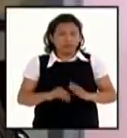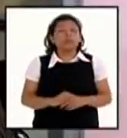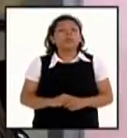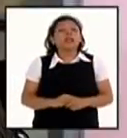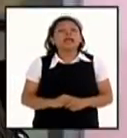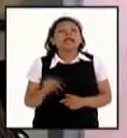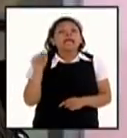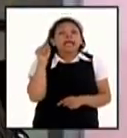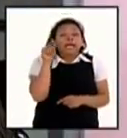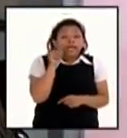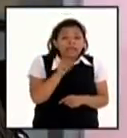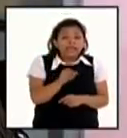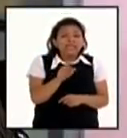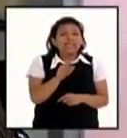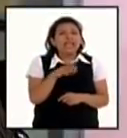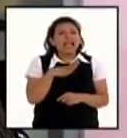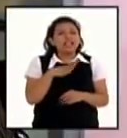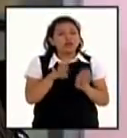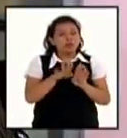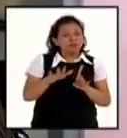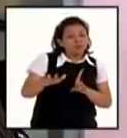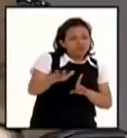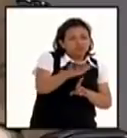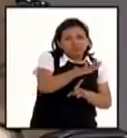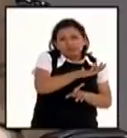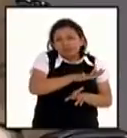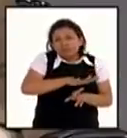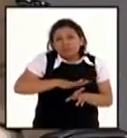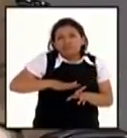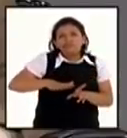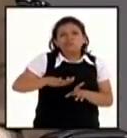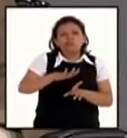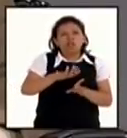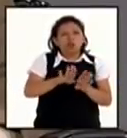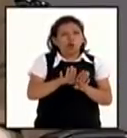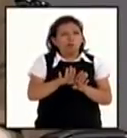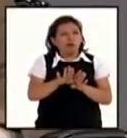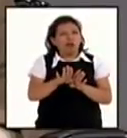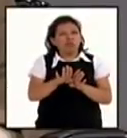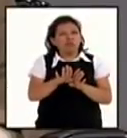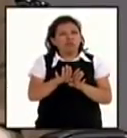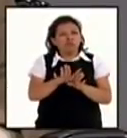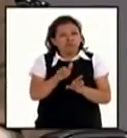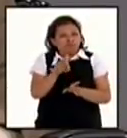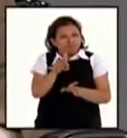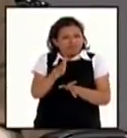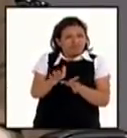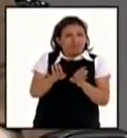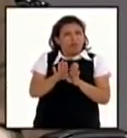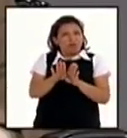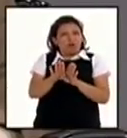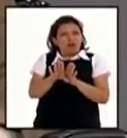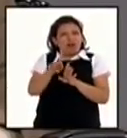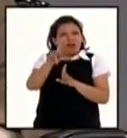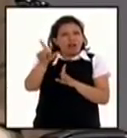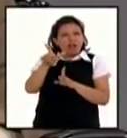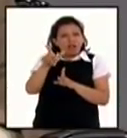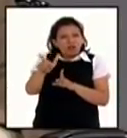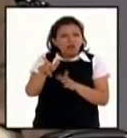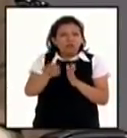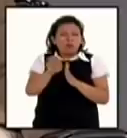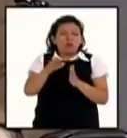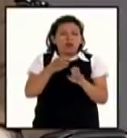y que se está en un contexto muy agresivo hacia la luz, como es el estado de